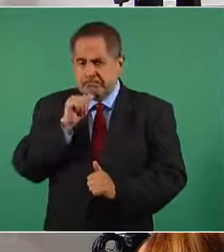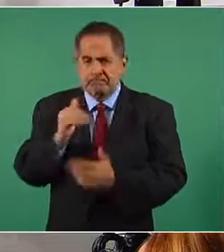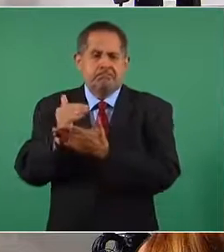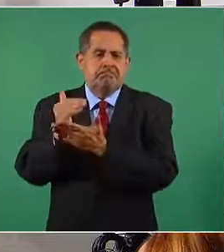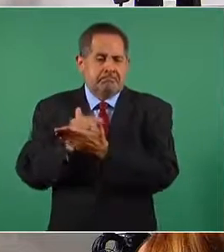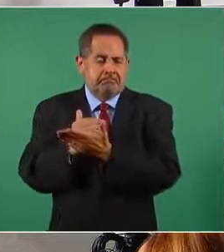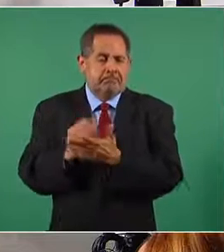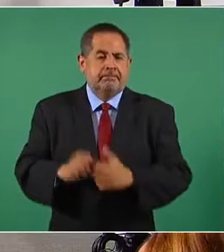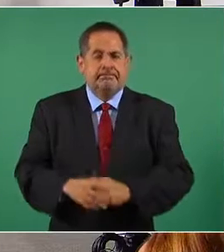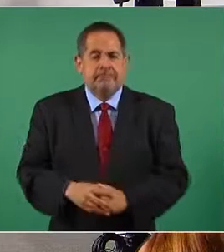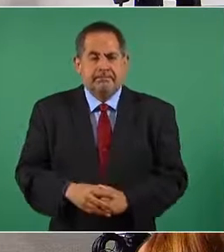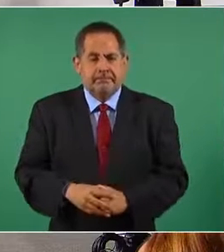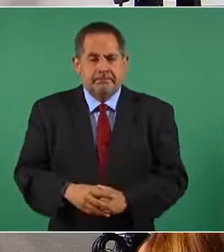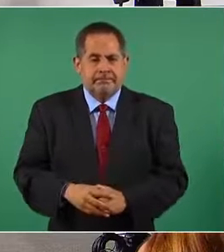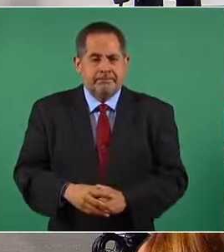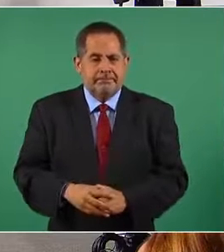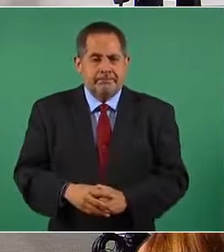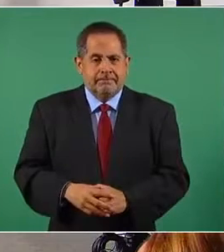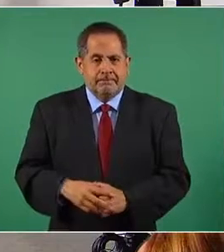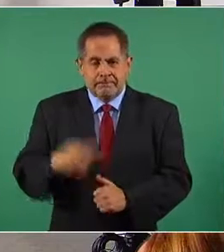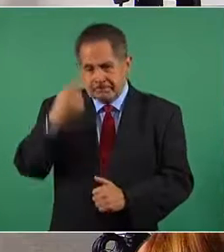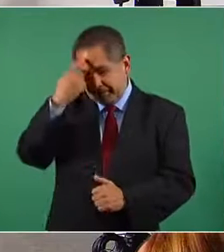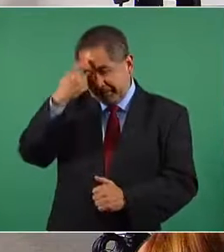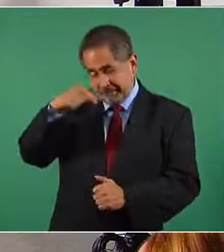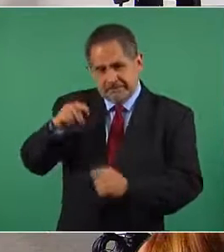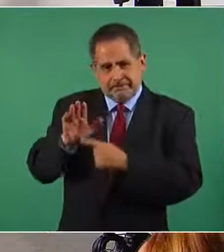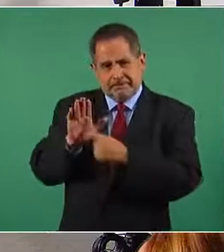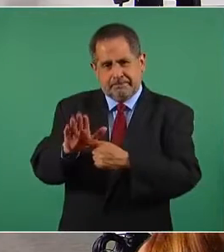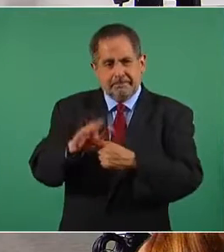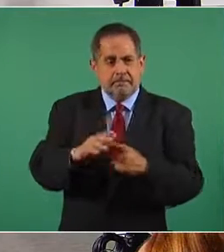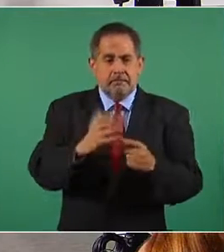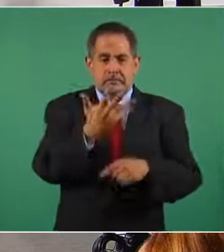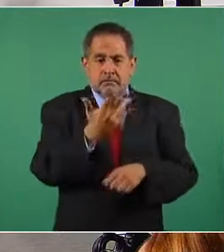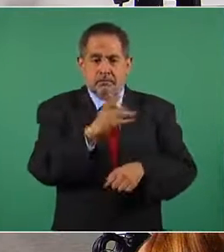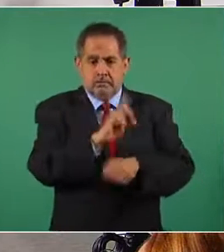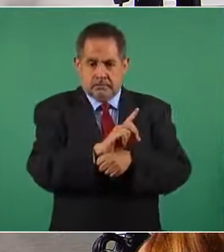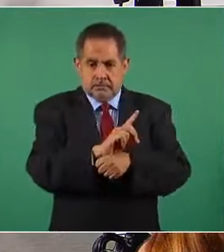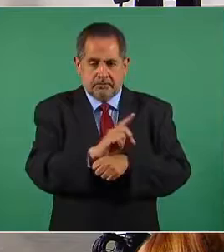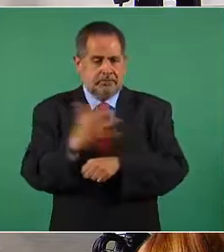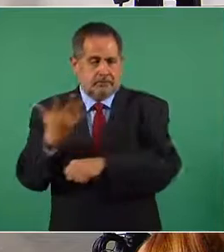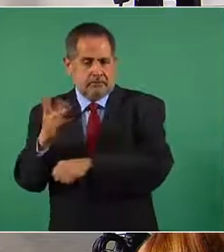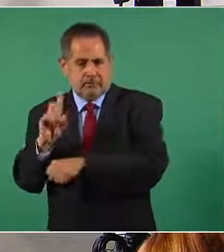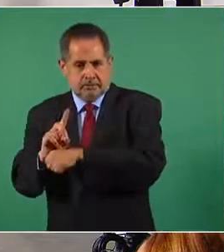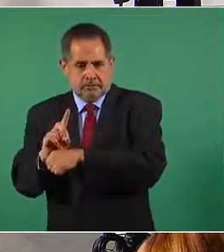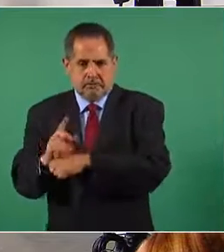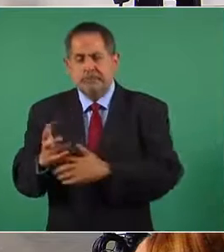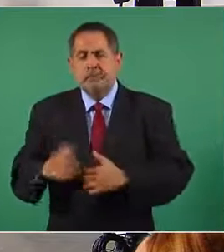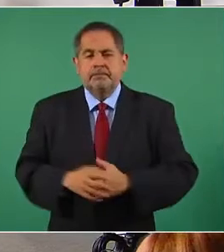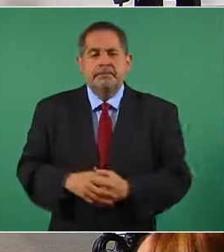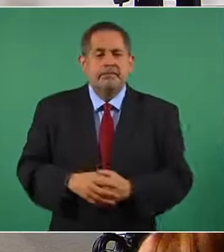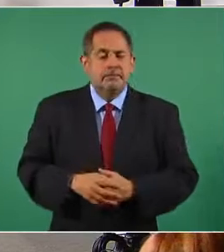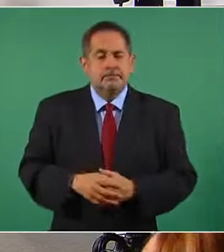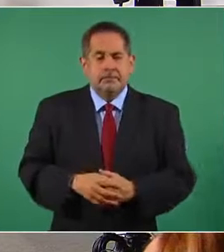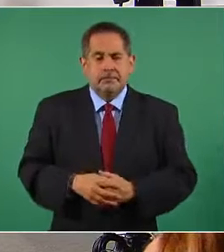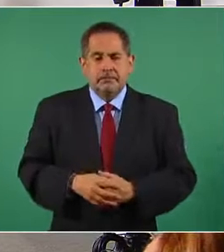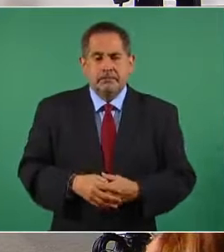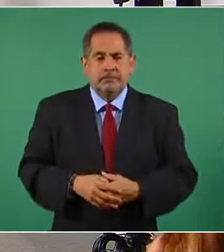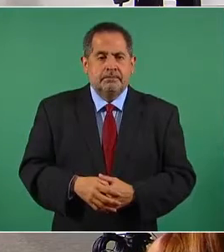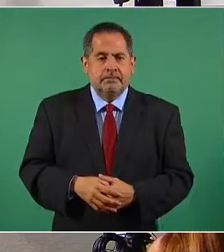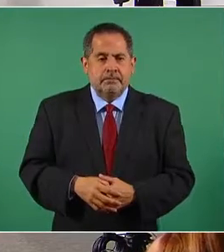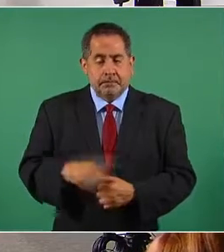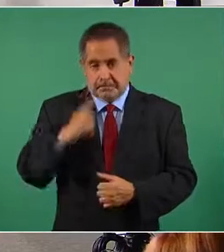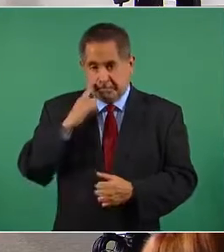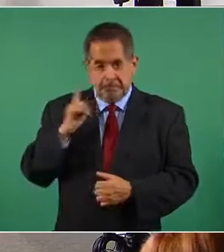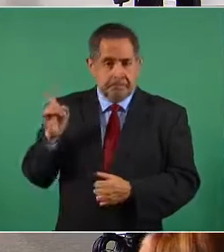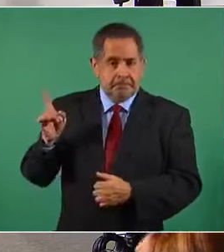esta mortalidad. Entonces, estos son 50 días, segunda ola, tercera ola. Y en la última gráfica que presentamos a